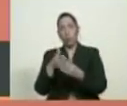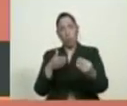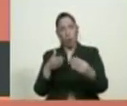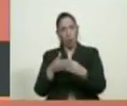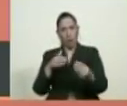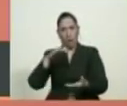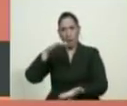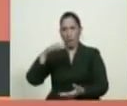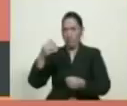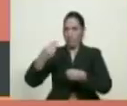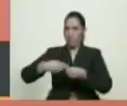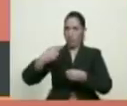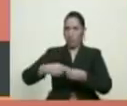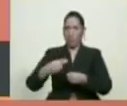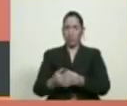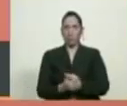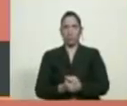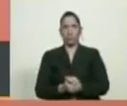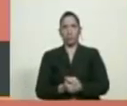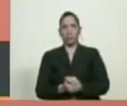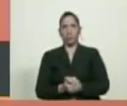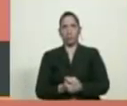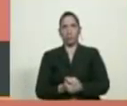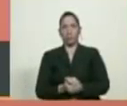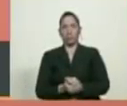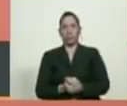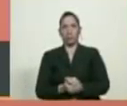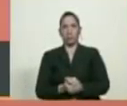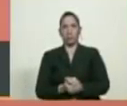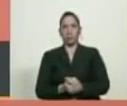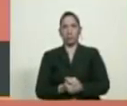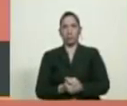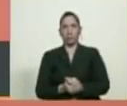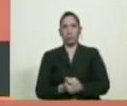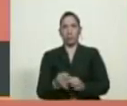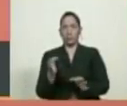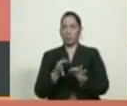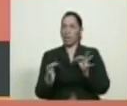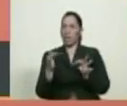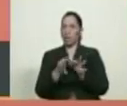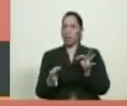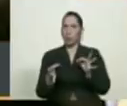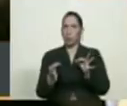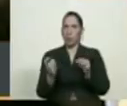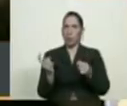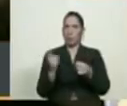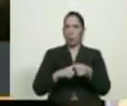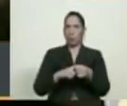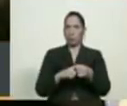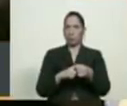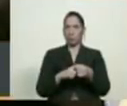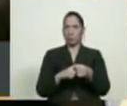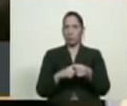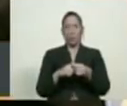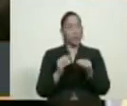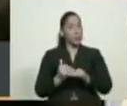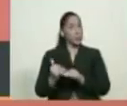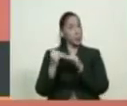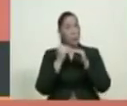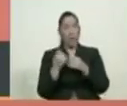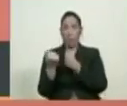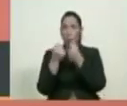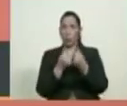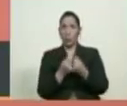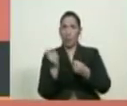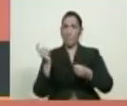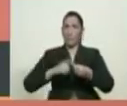salen publicados los precios del barril de petróleo. Y el petro está anclado, así como la economía está anclada al petro, el petro está anclado